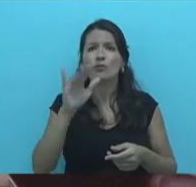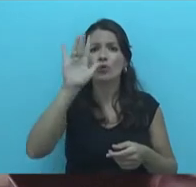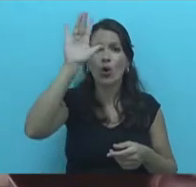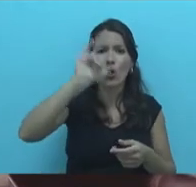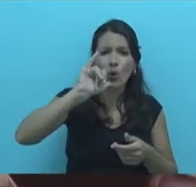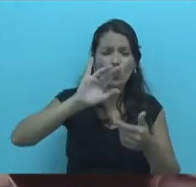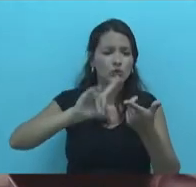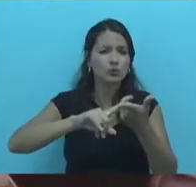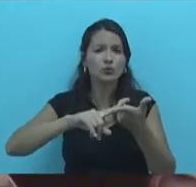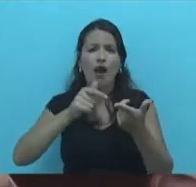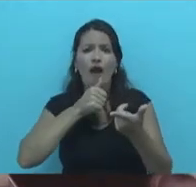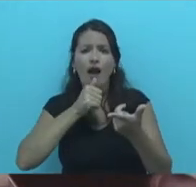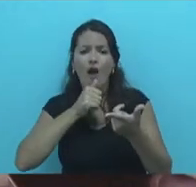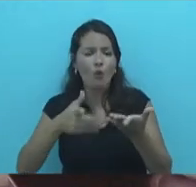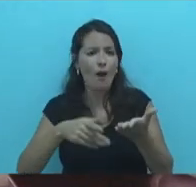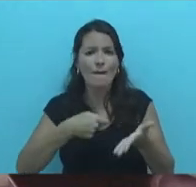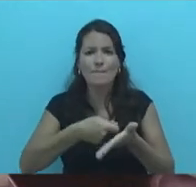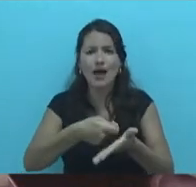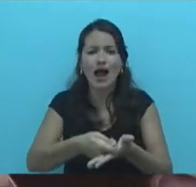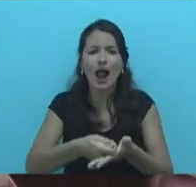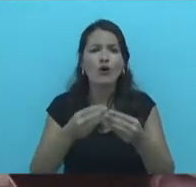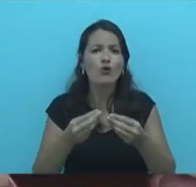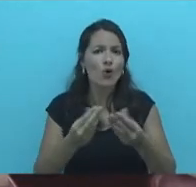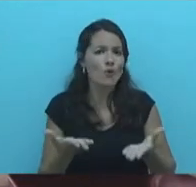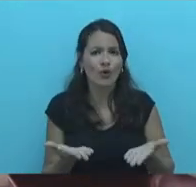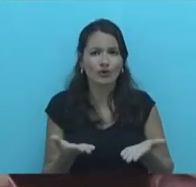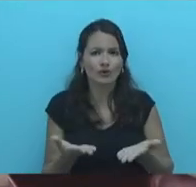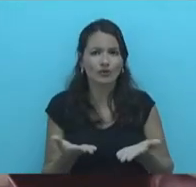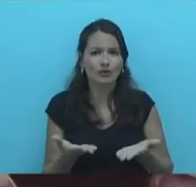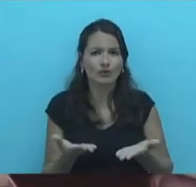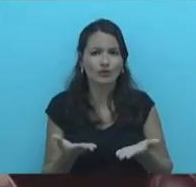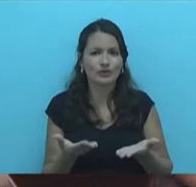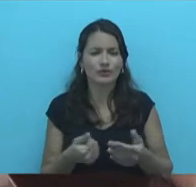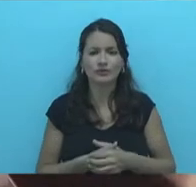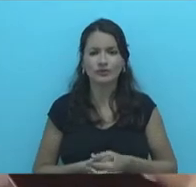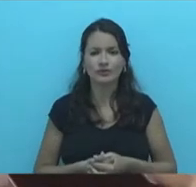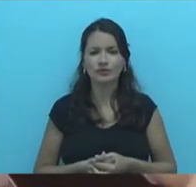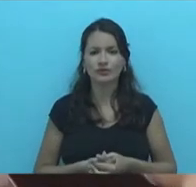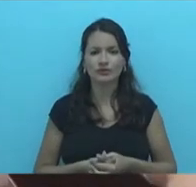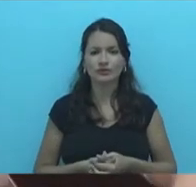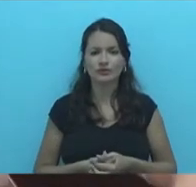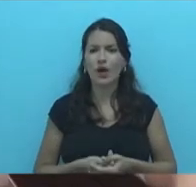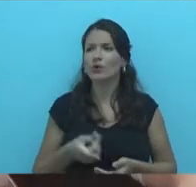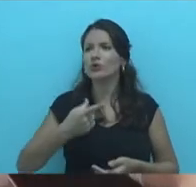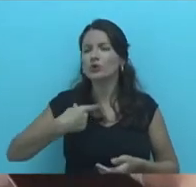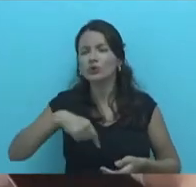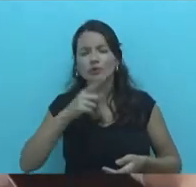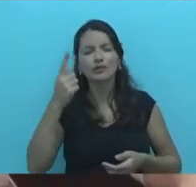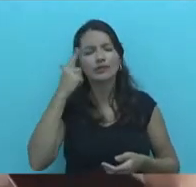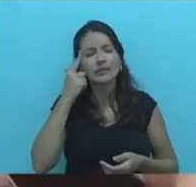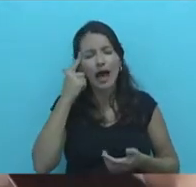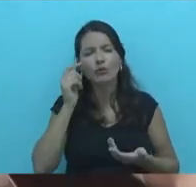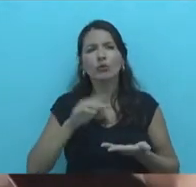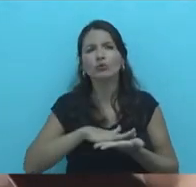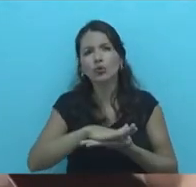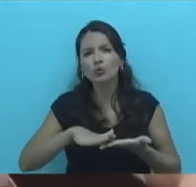Hemos manifestado y propuesto distintas soluciones desde las distintas bancadas